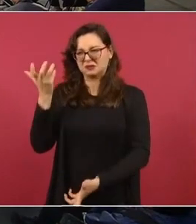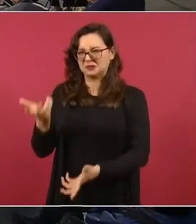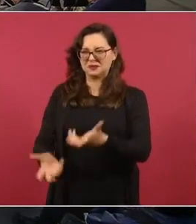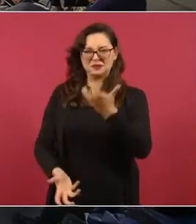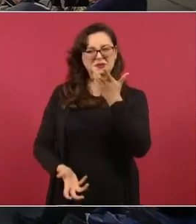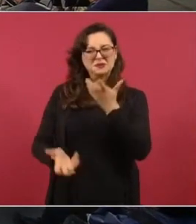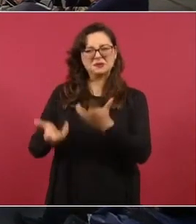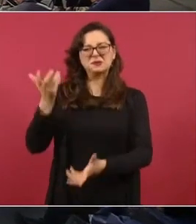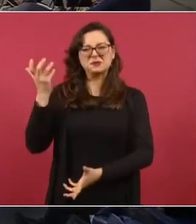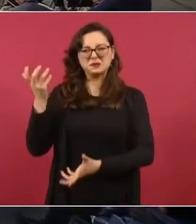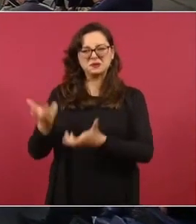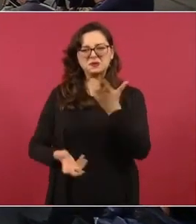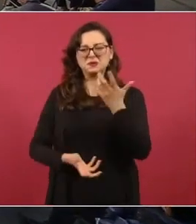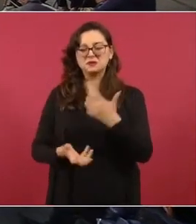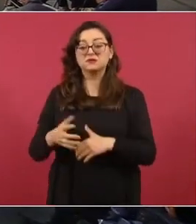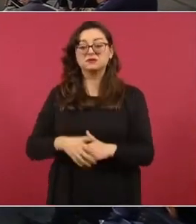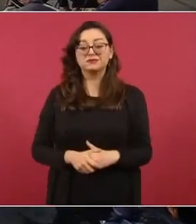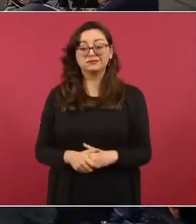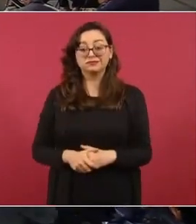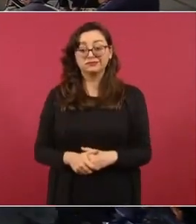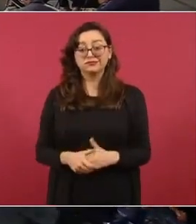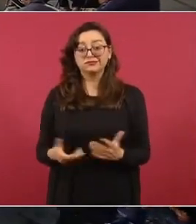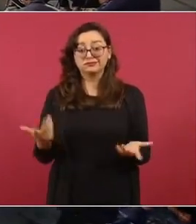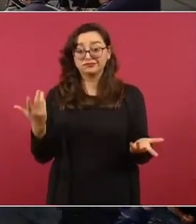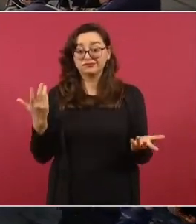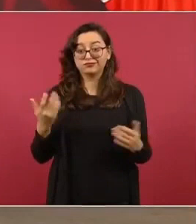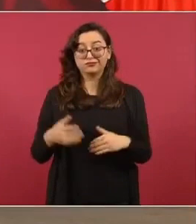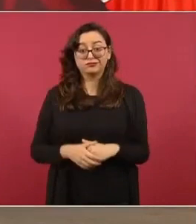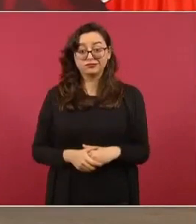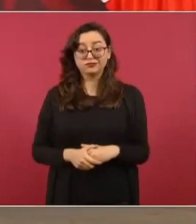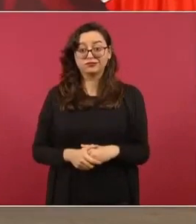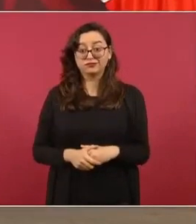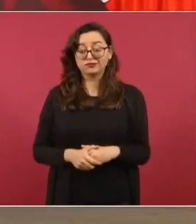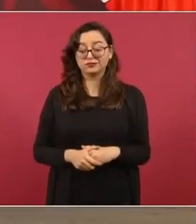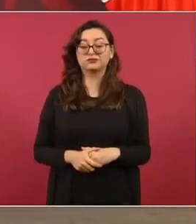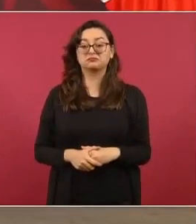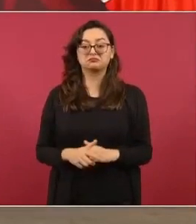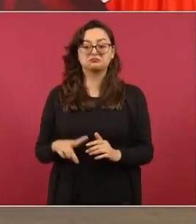Fíjense las vueltas que da la vida. Esto es ahora el paraíso.